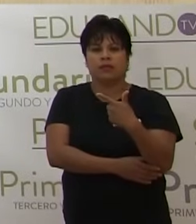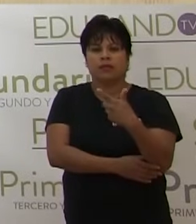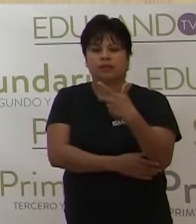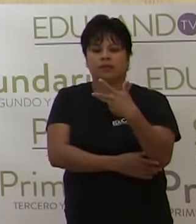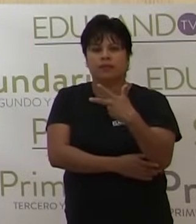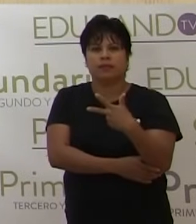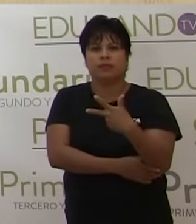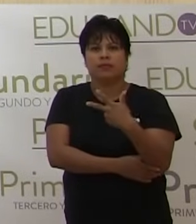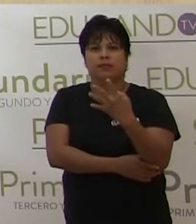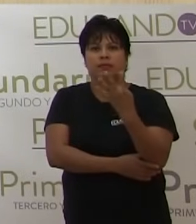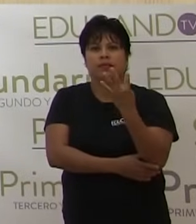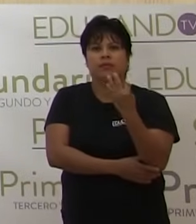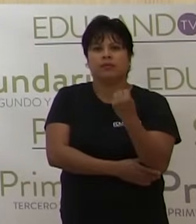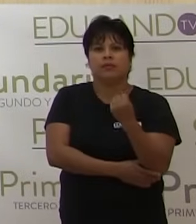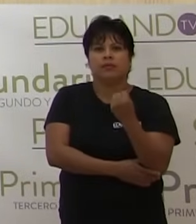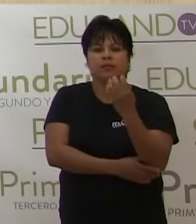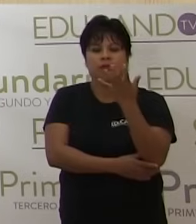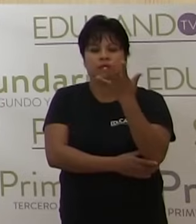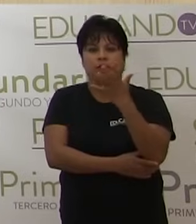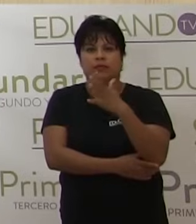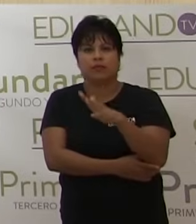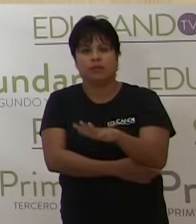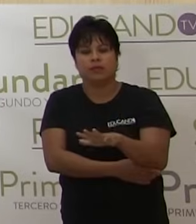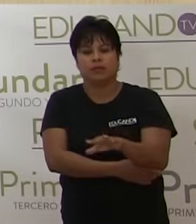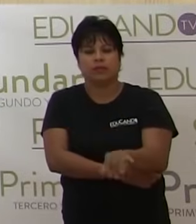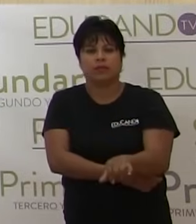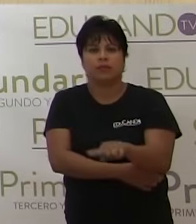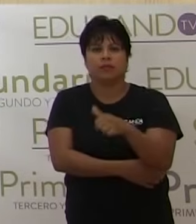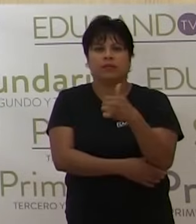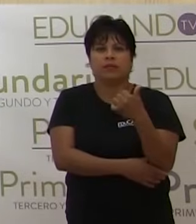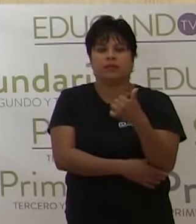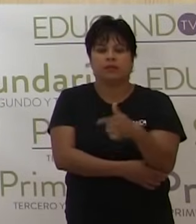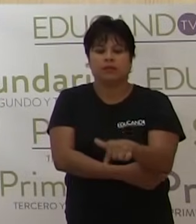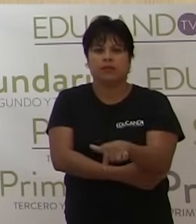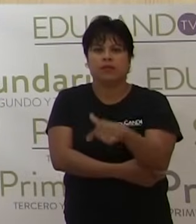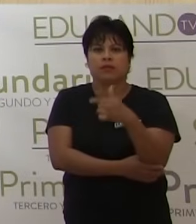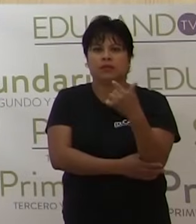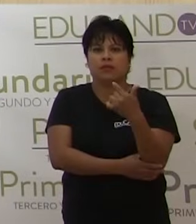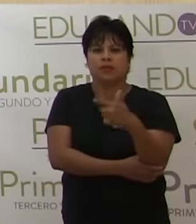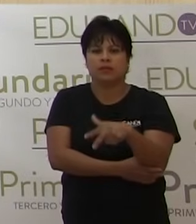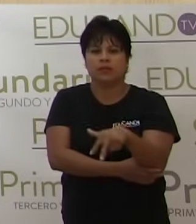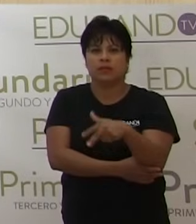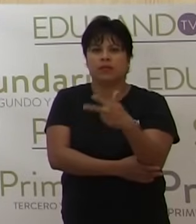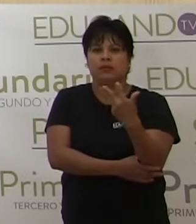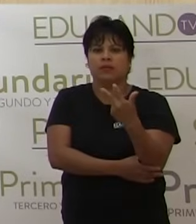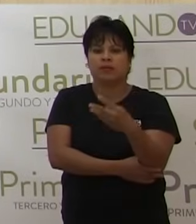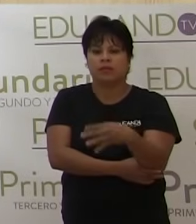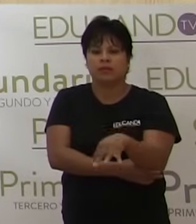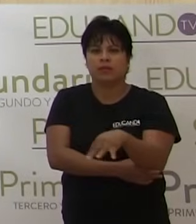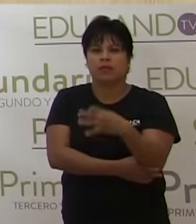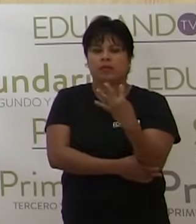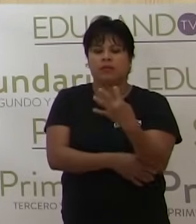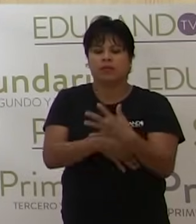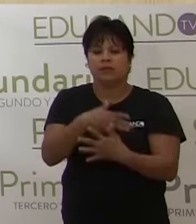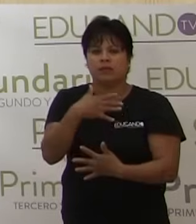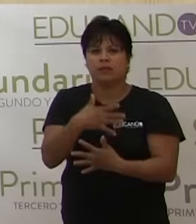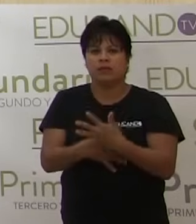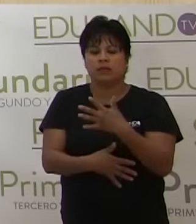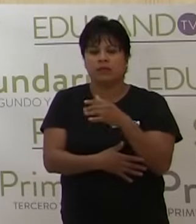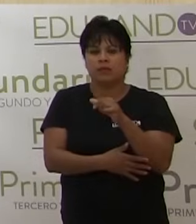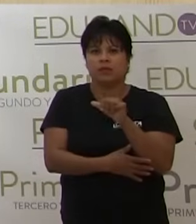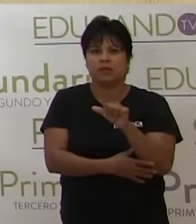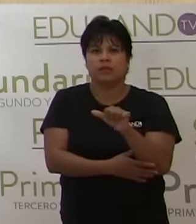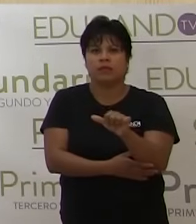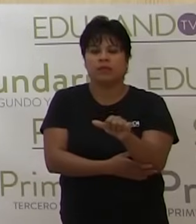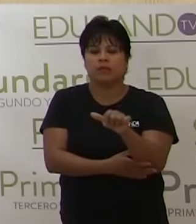7 8 9 10 11 12 13 14